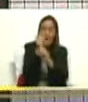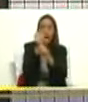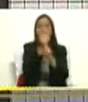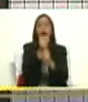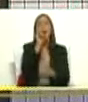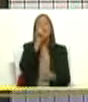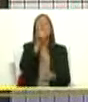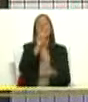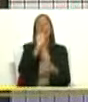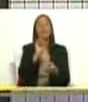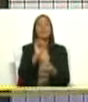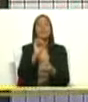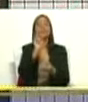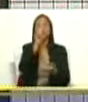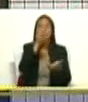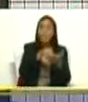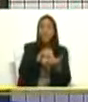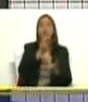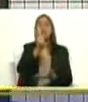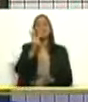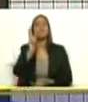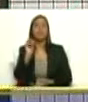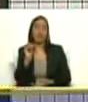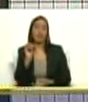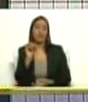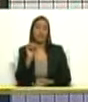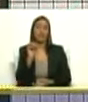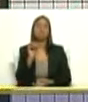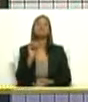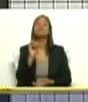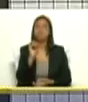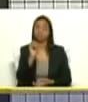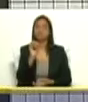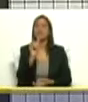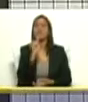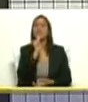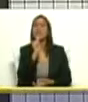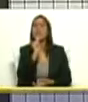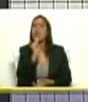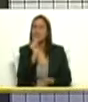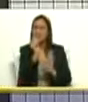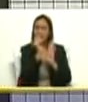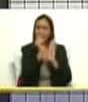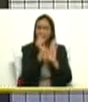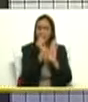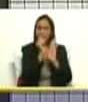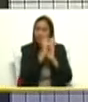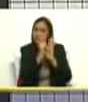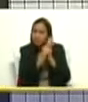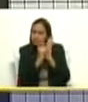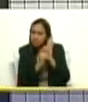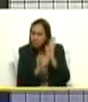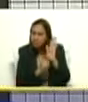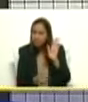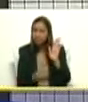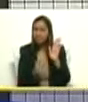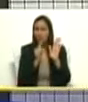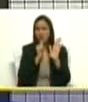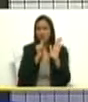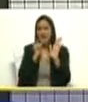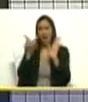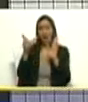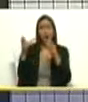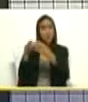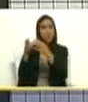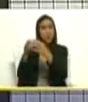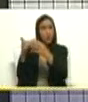trabajando con quién el futuro diseñando con quién con las élites diseñando el